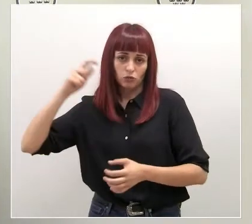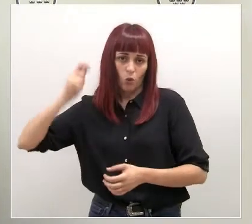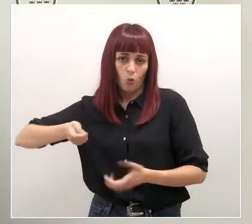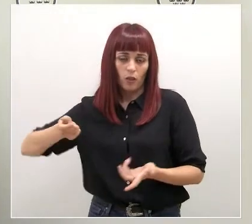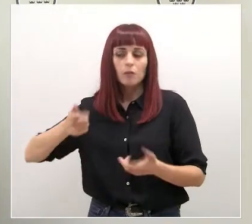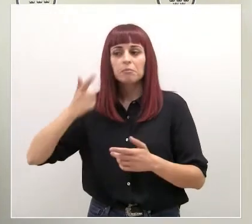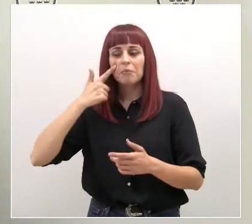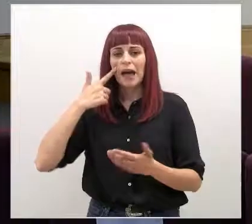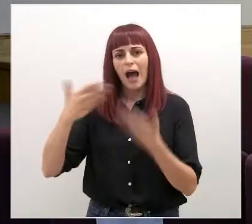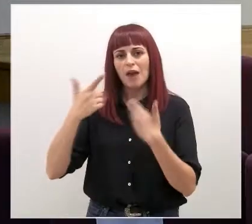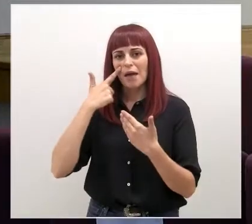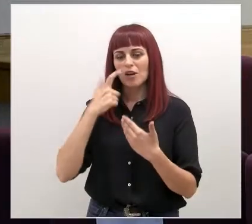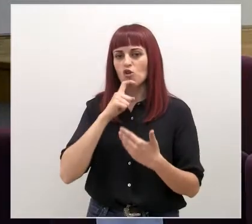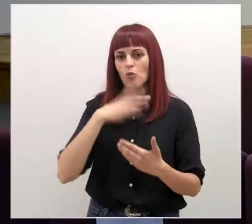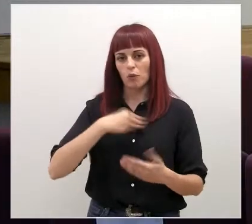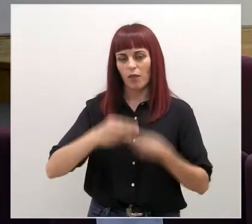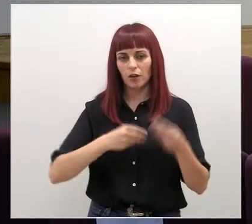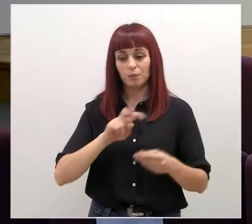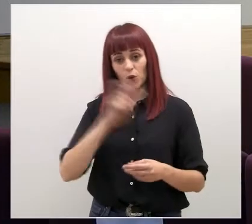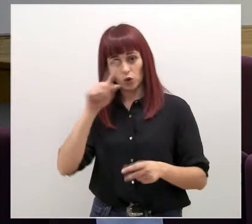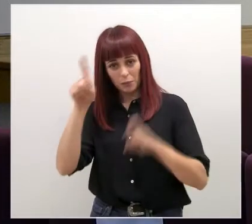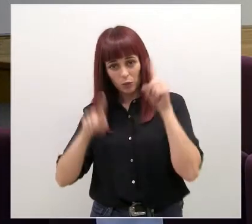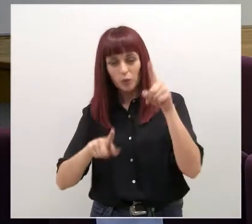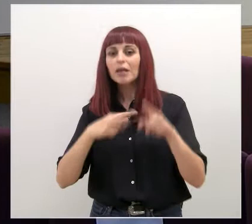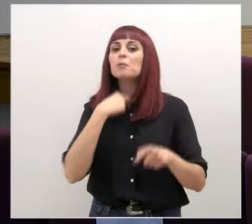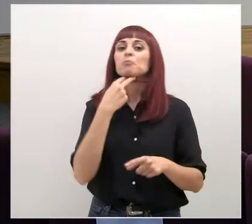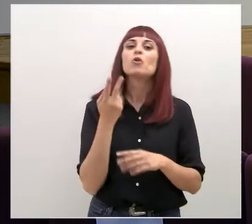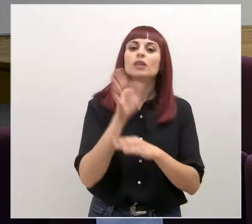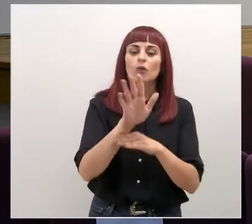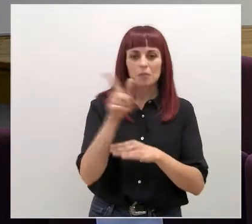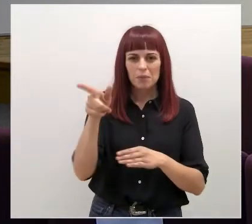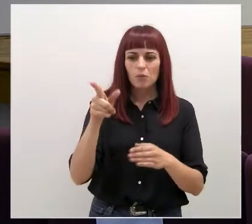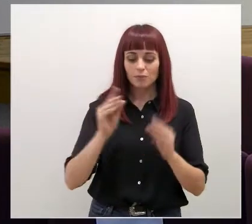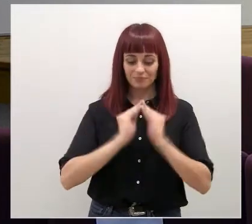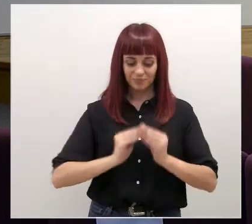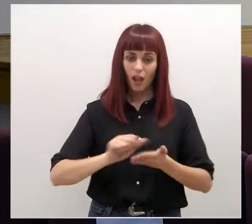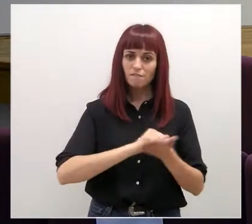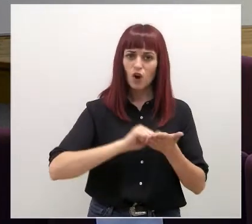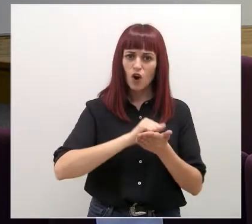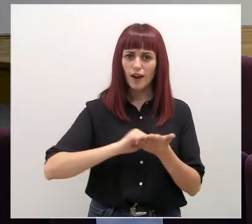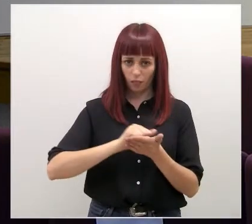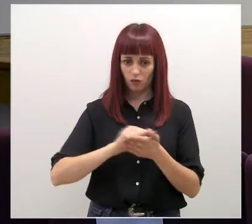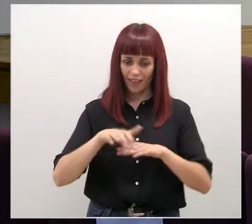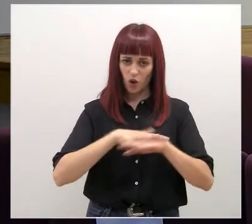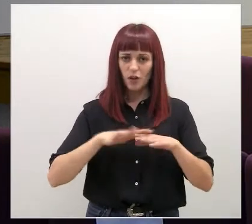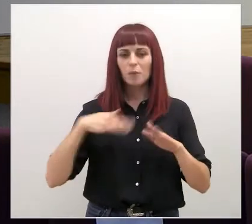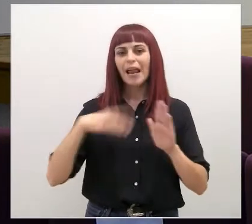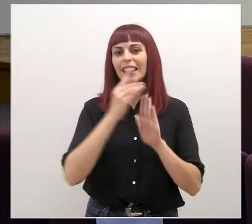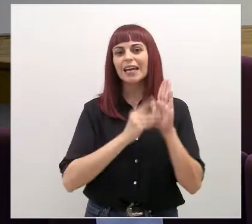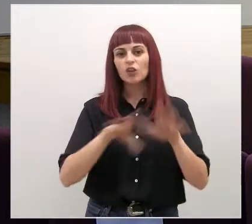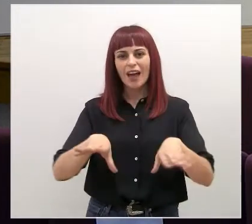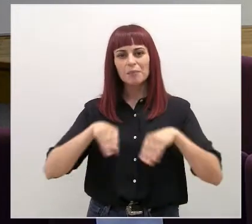órdenes. Última cuestión para la consejera portavoz tiene que ver con el borrador que está preparando el Gobierno para del decreto de